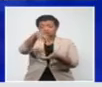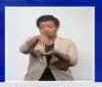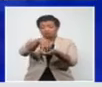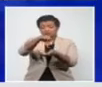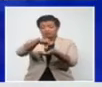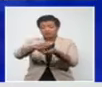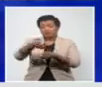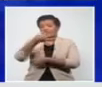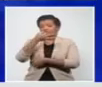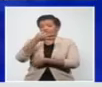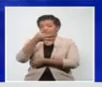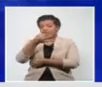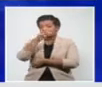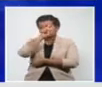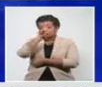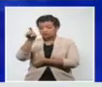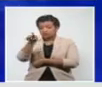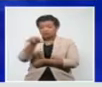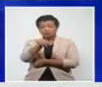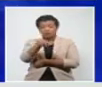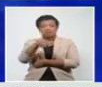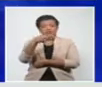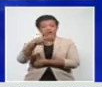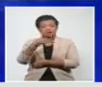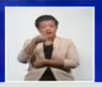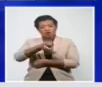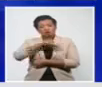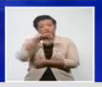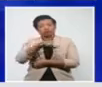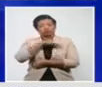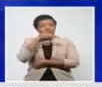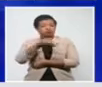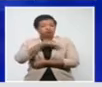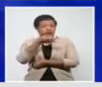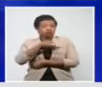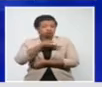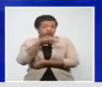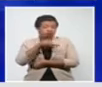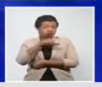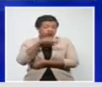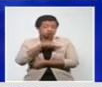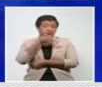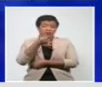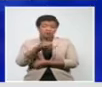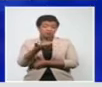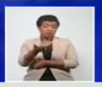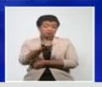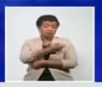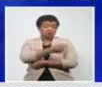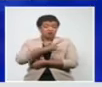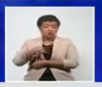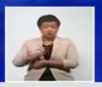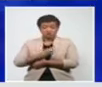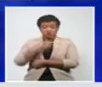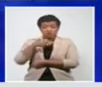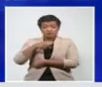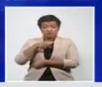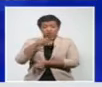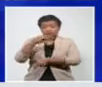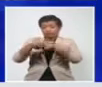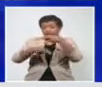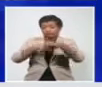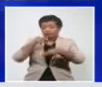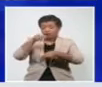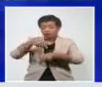realmente se hizo una explicación muy detallada de los candidatos vacunales que tenemos en nuestro país,